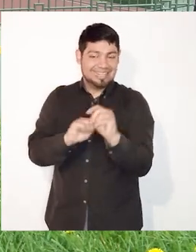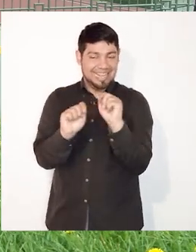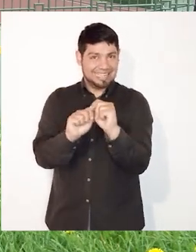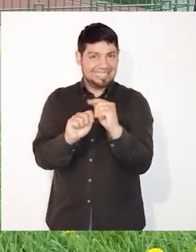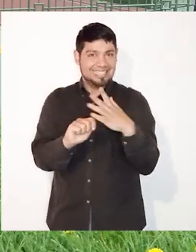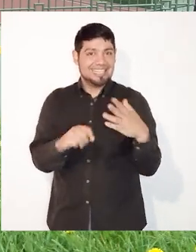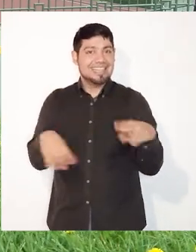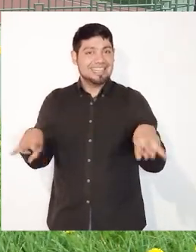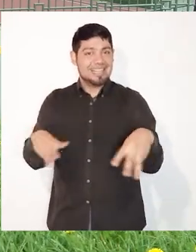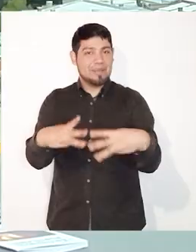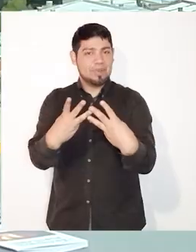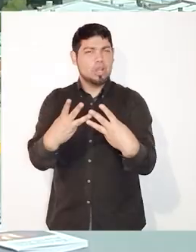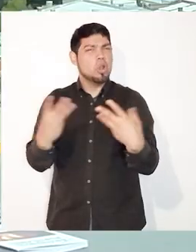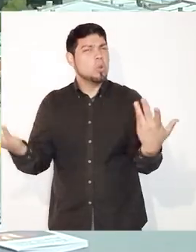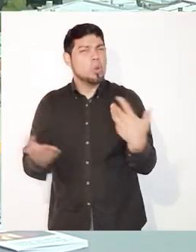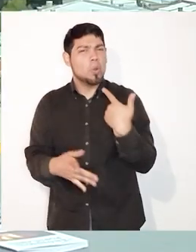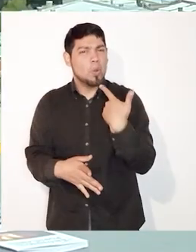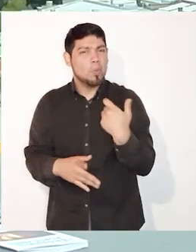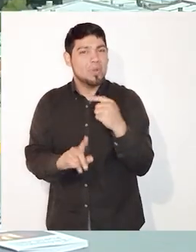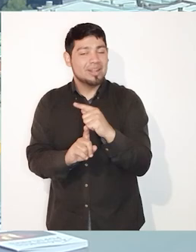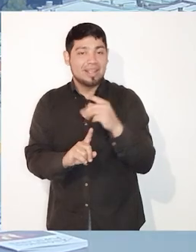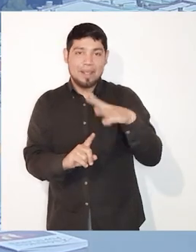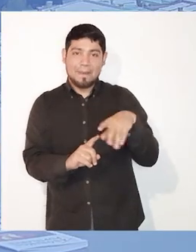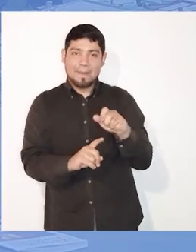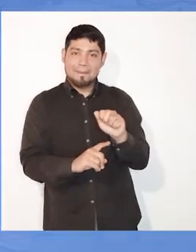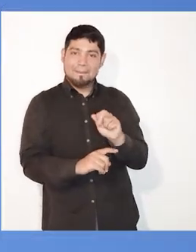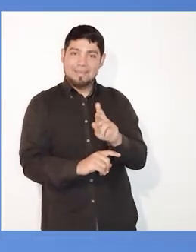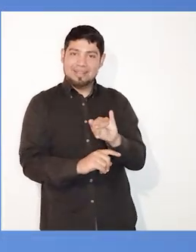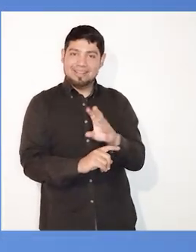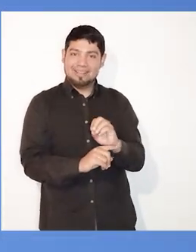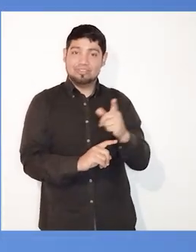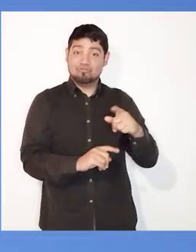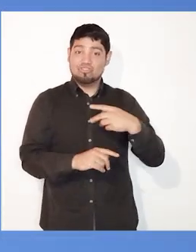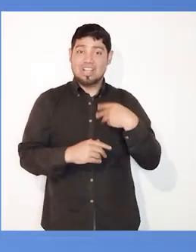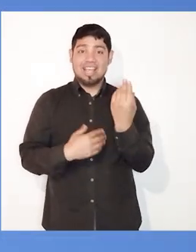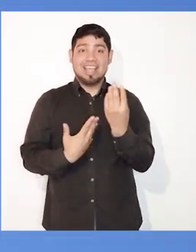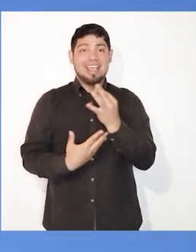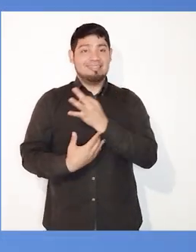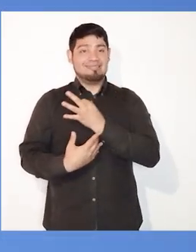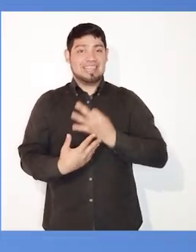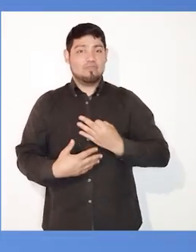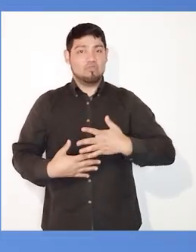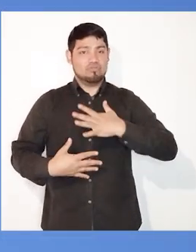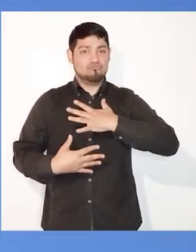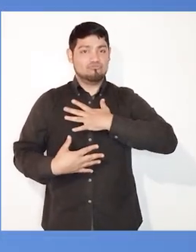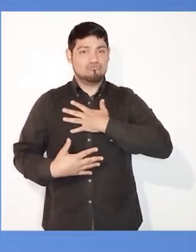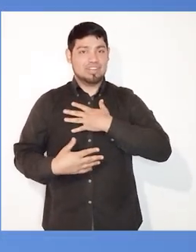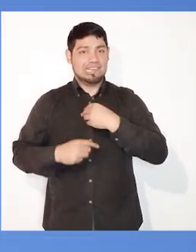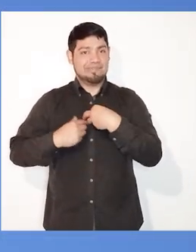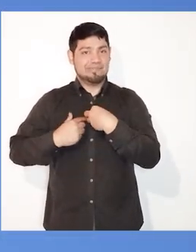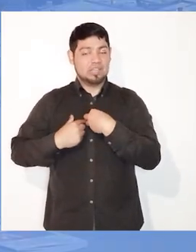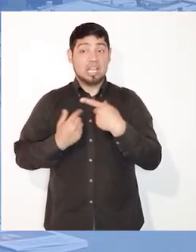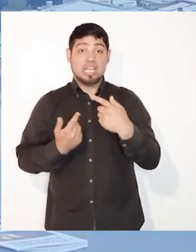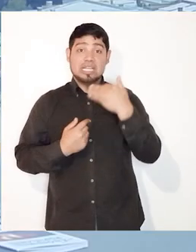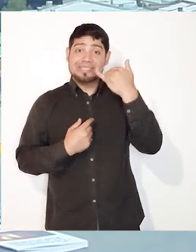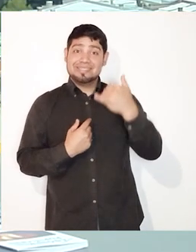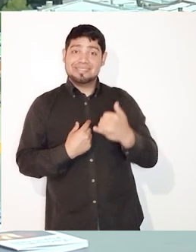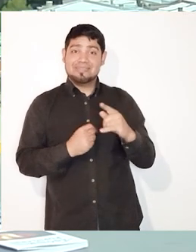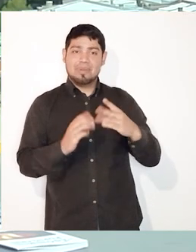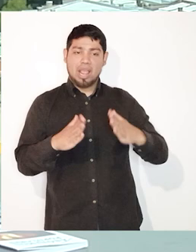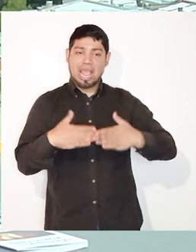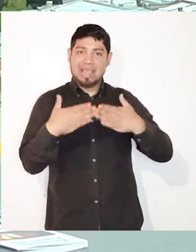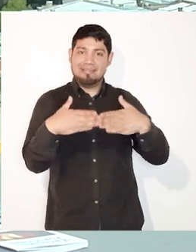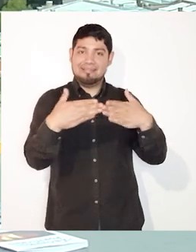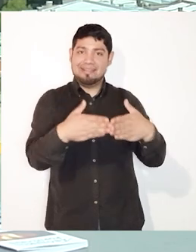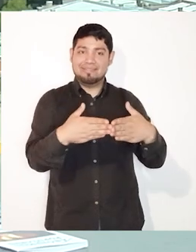Magallanes para pedir suerte. Y esto se originó cuando un marino español se habría tatuado en su pecho la figura